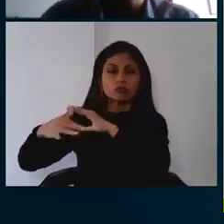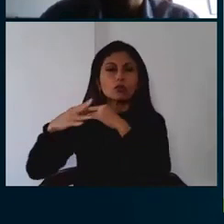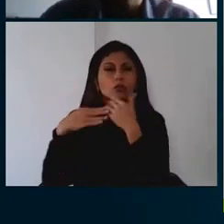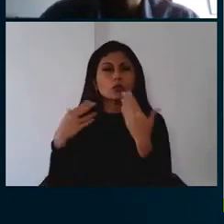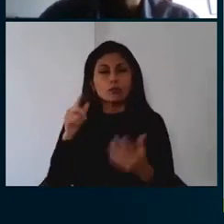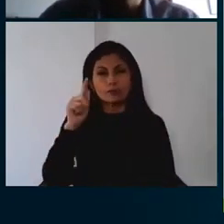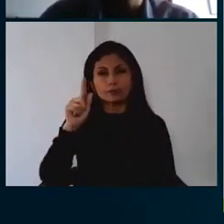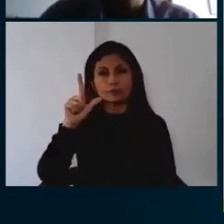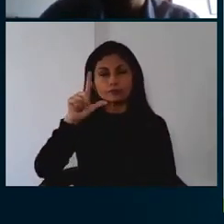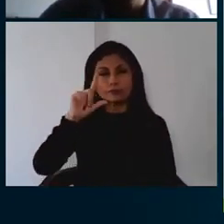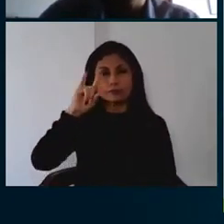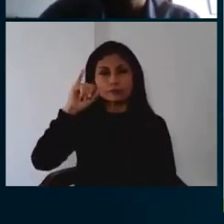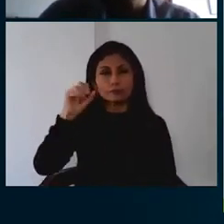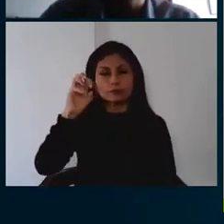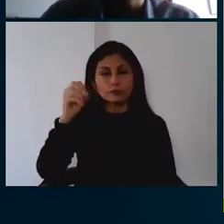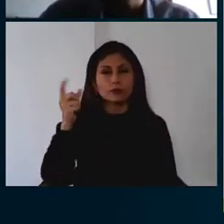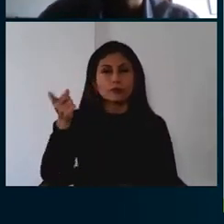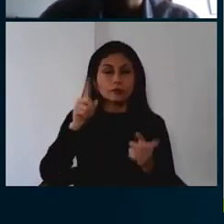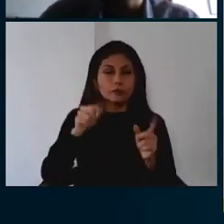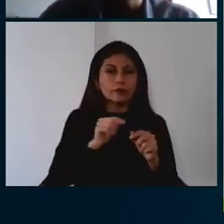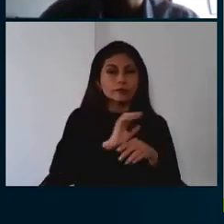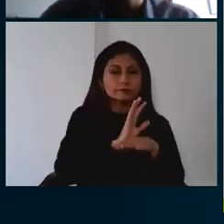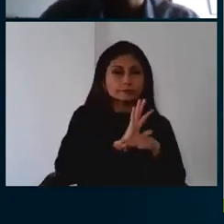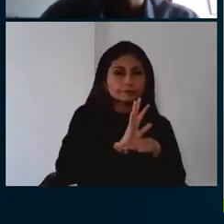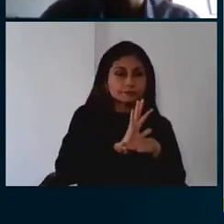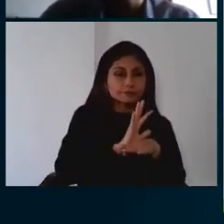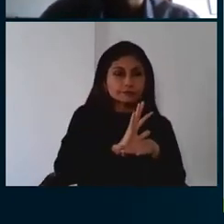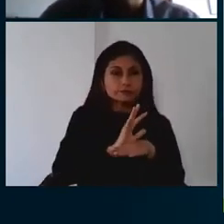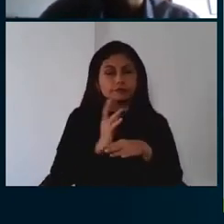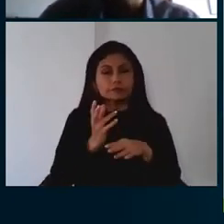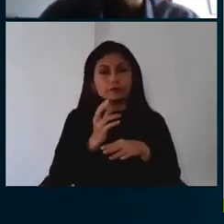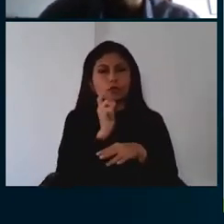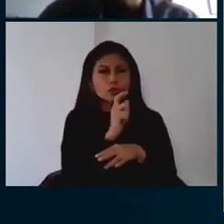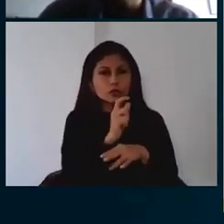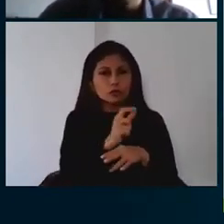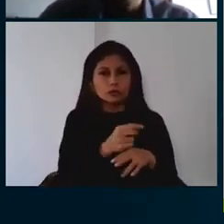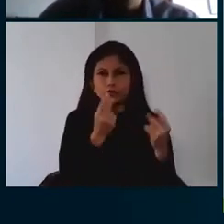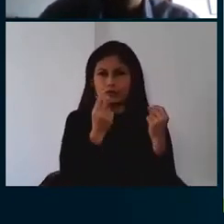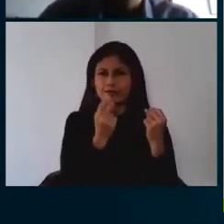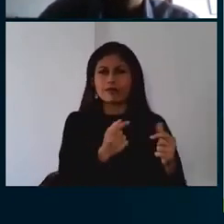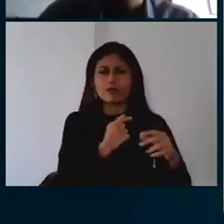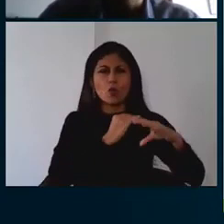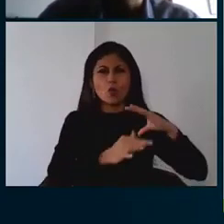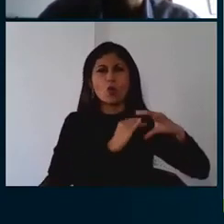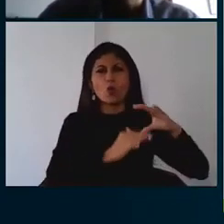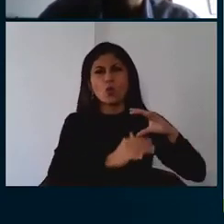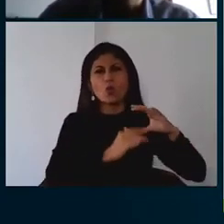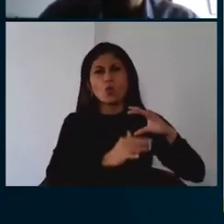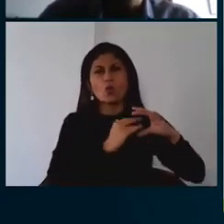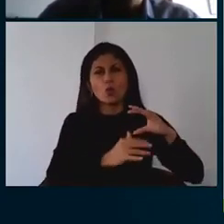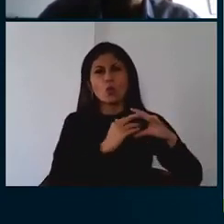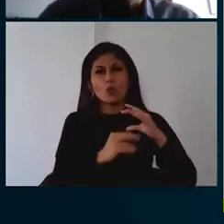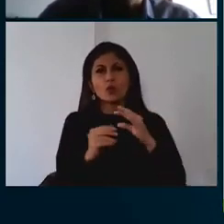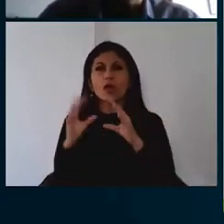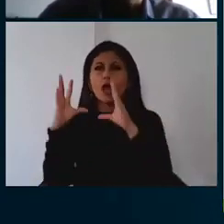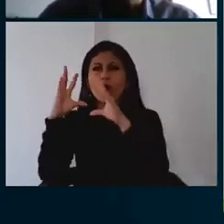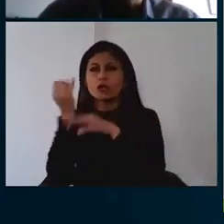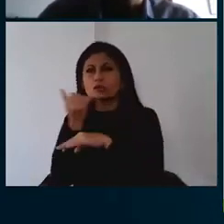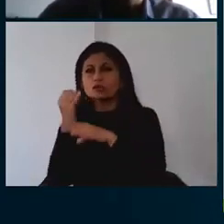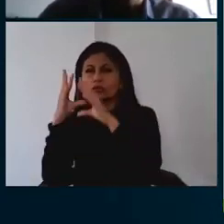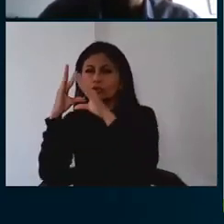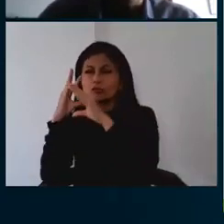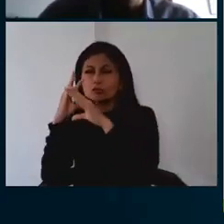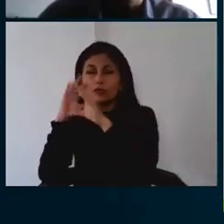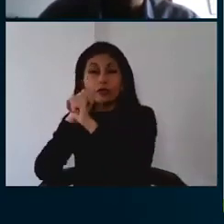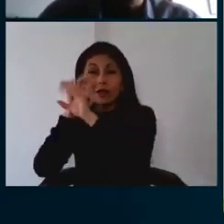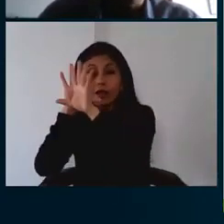los colores ya amarillos y rojizos son las velocidades más altas que puede lograr desarrollar el agua en este proceso. Y vemos que,